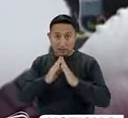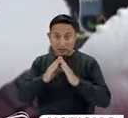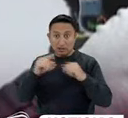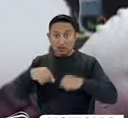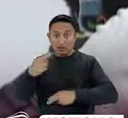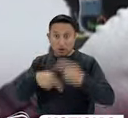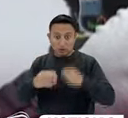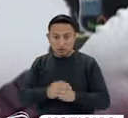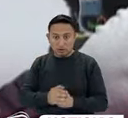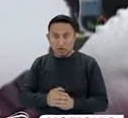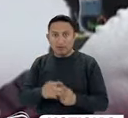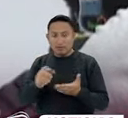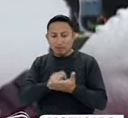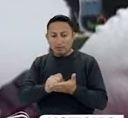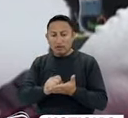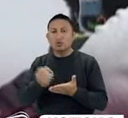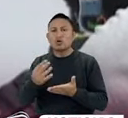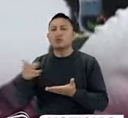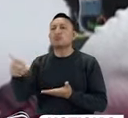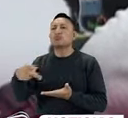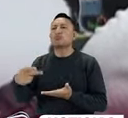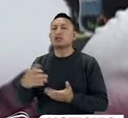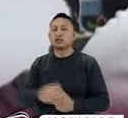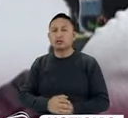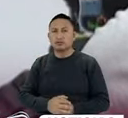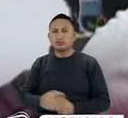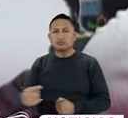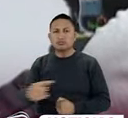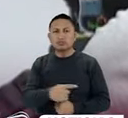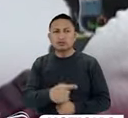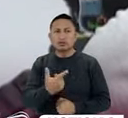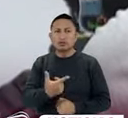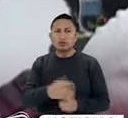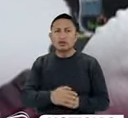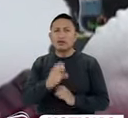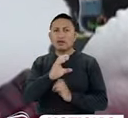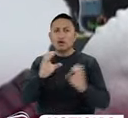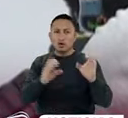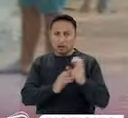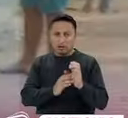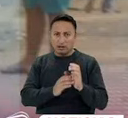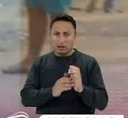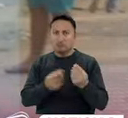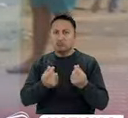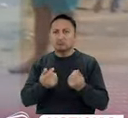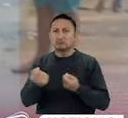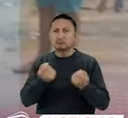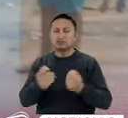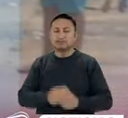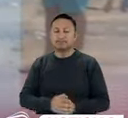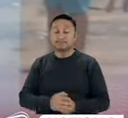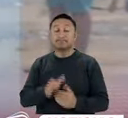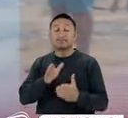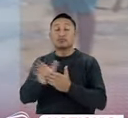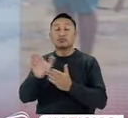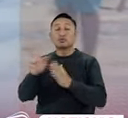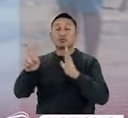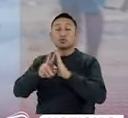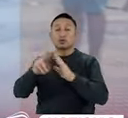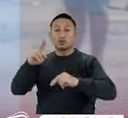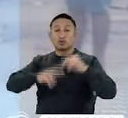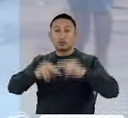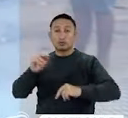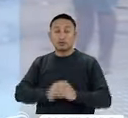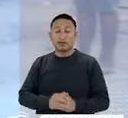económicas del sector y también cómo mueven la contabilidad de la economía ilegal. Sociovivienda fue construida por